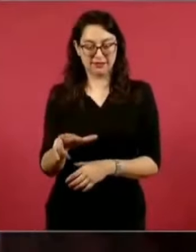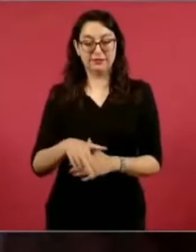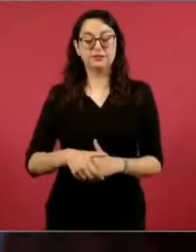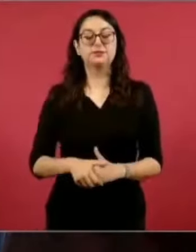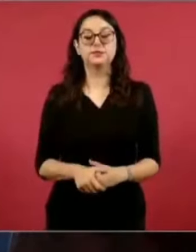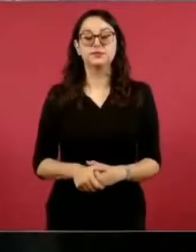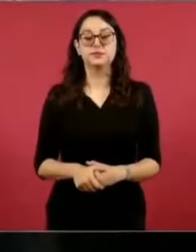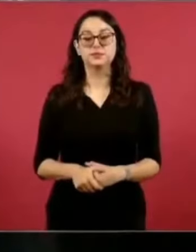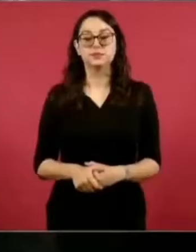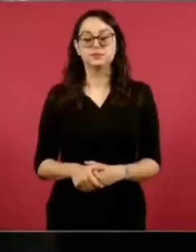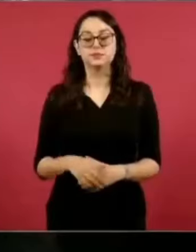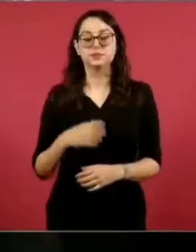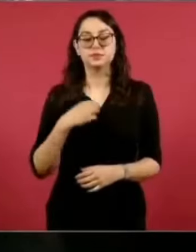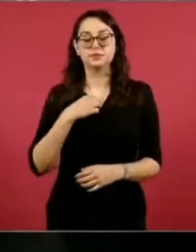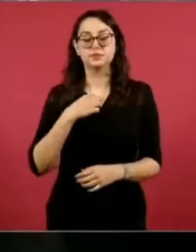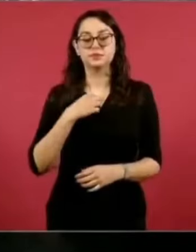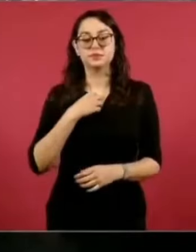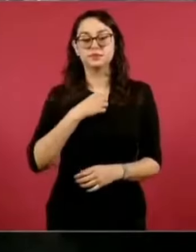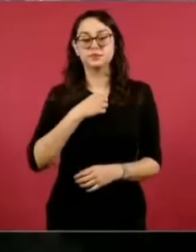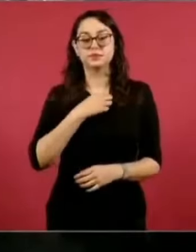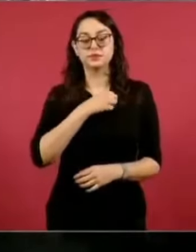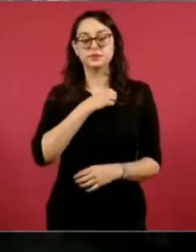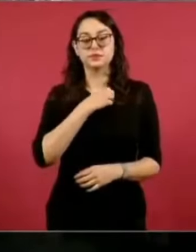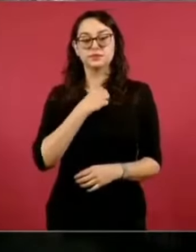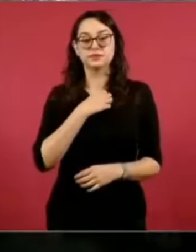Es algo que,